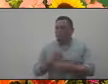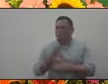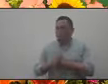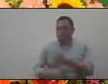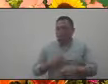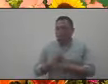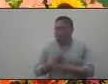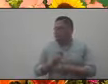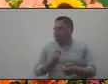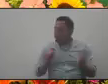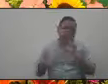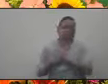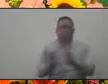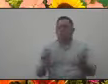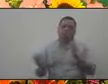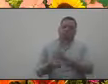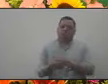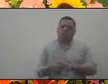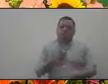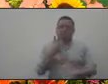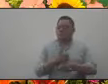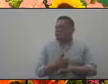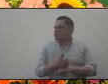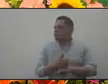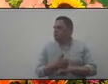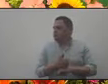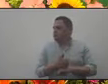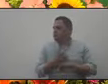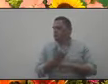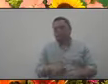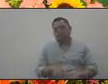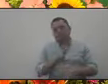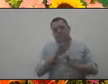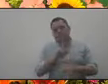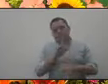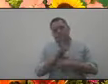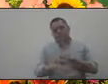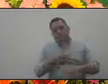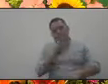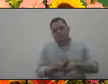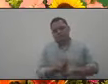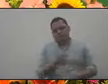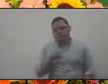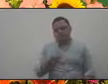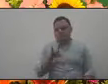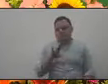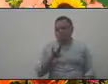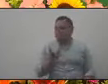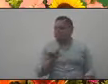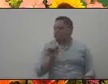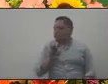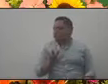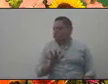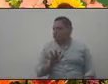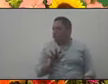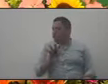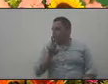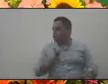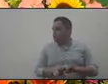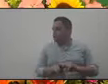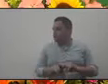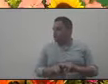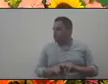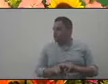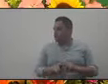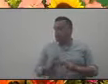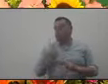cambios repentinos de gerentes en aras de buscar resultados. Pues bien, la doctora Nuria no es la primera vez que está acá en estas rendiciones de cuentas, ya